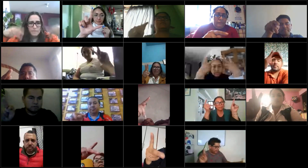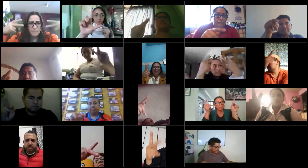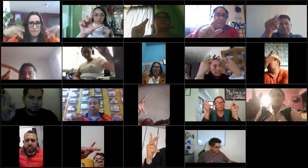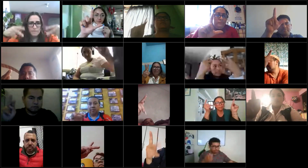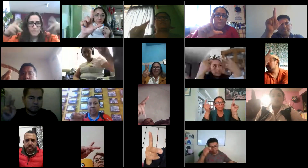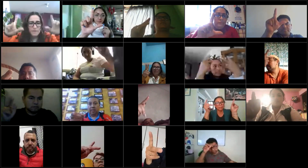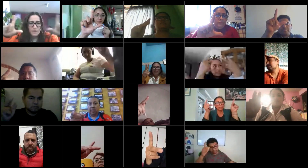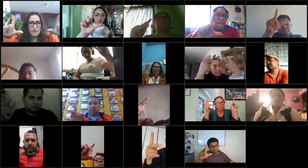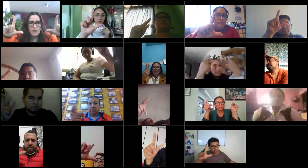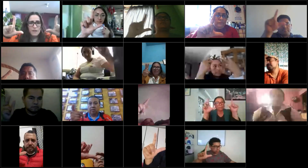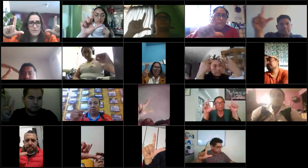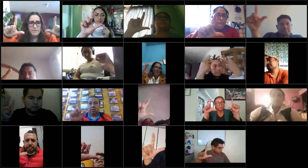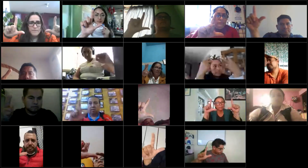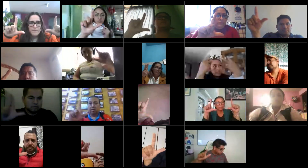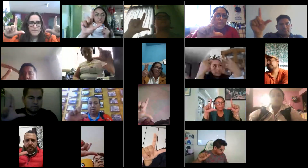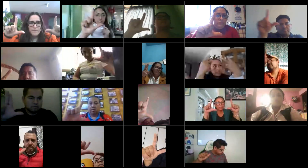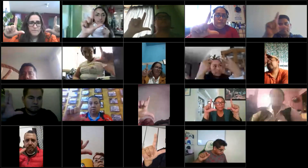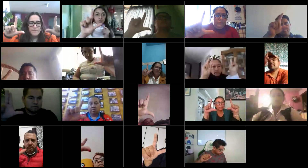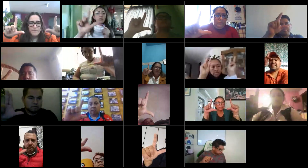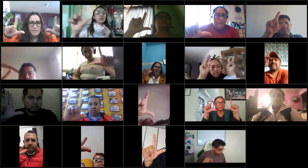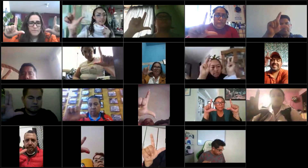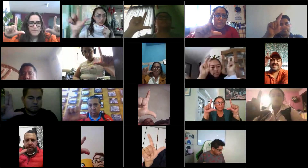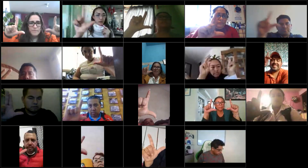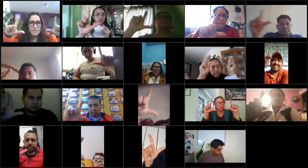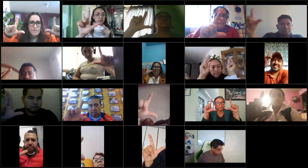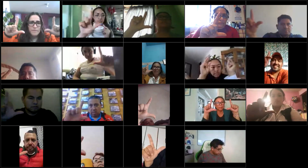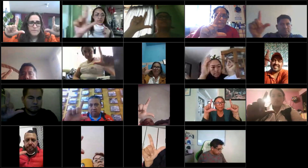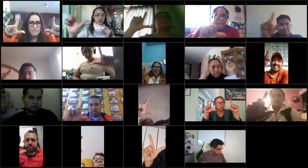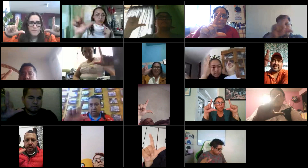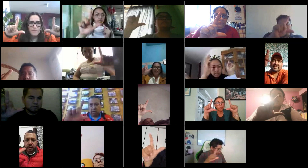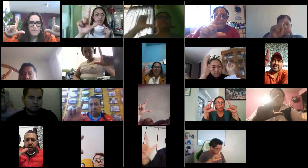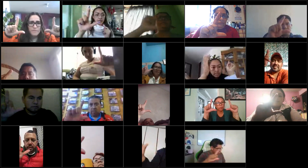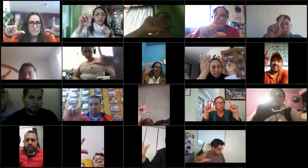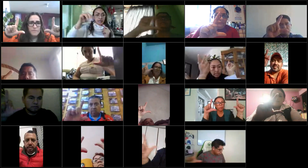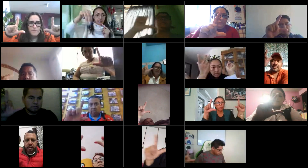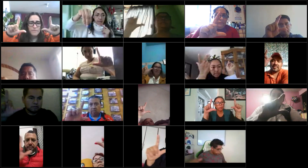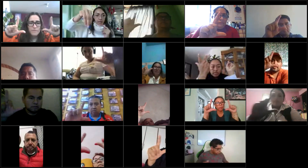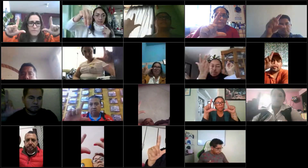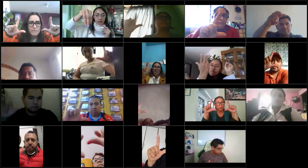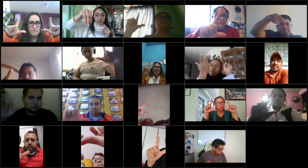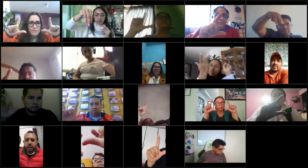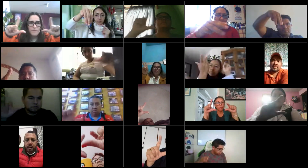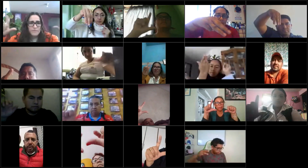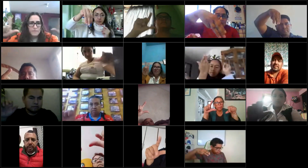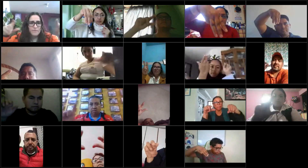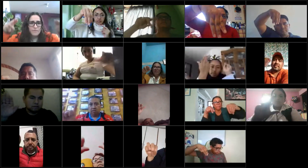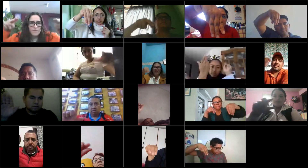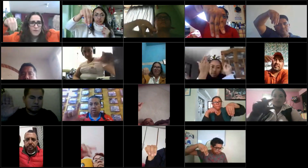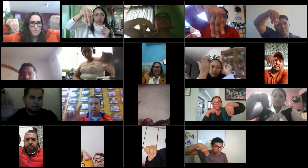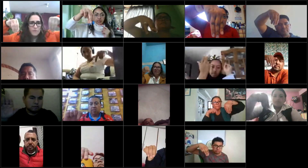L. Y dijimos que las letras dobles se corren bien. Doble L. M.